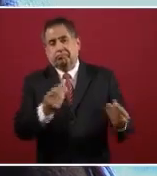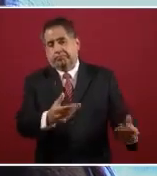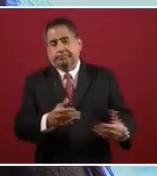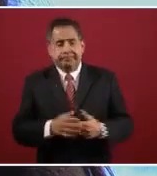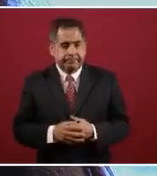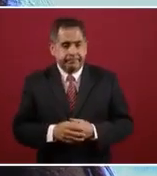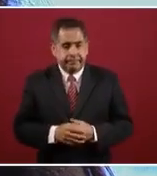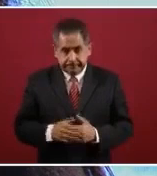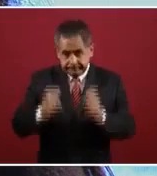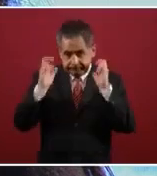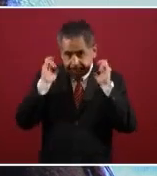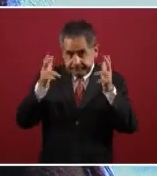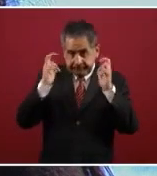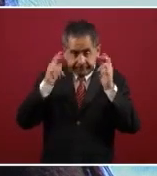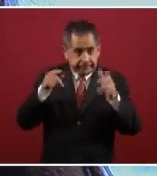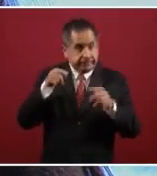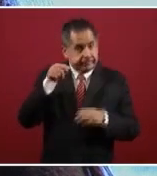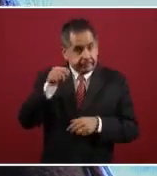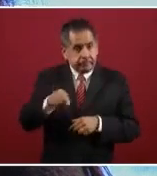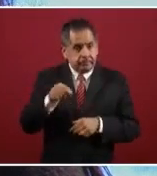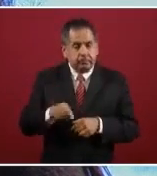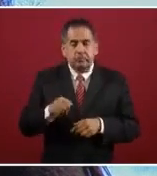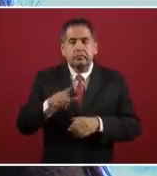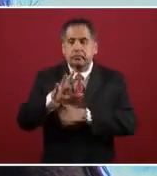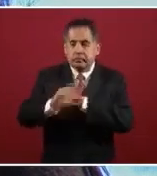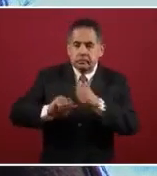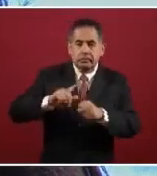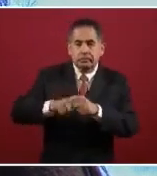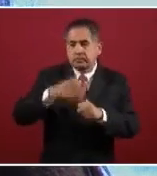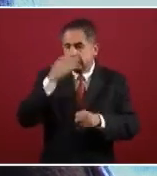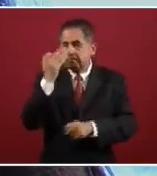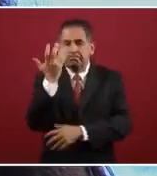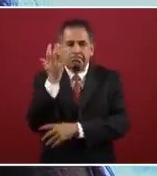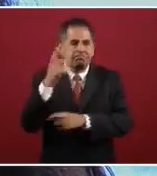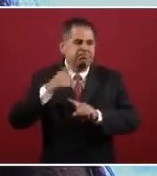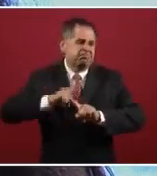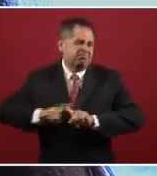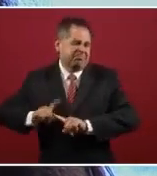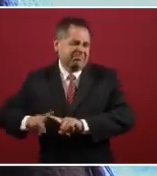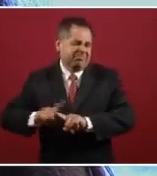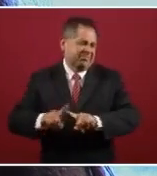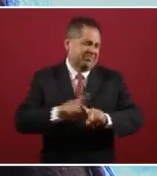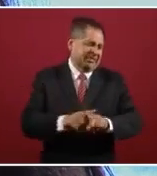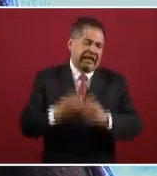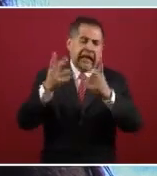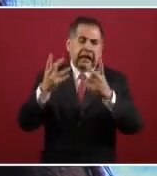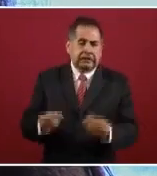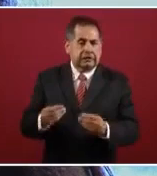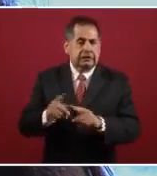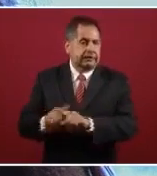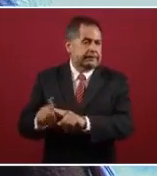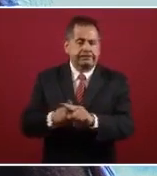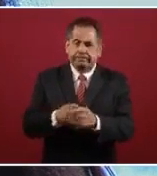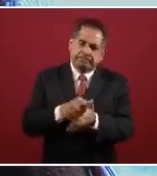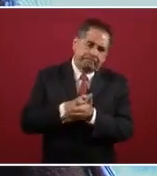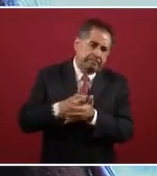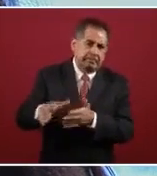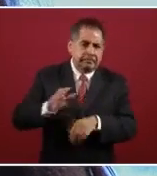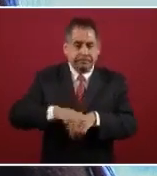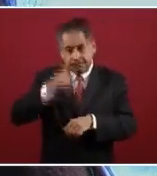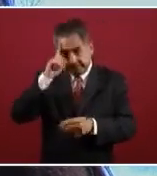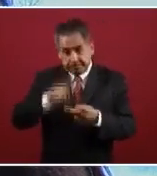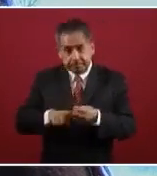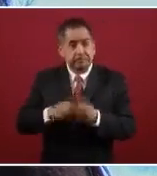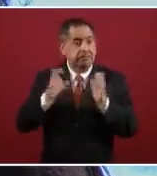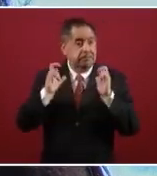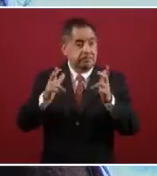México que tiene la mayor biodiversidad, flora y fauna. Chiapas es el estado que alimenta con más agua